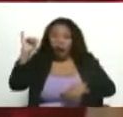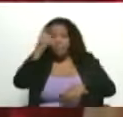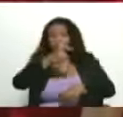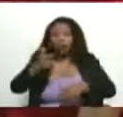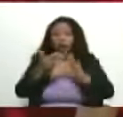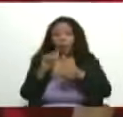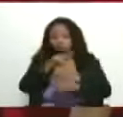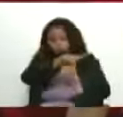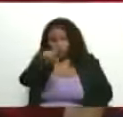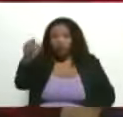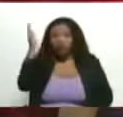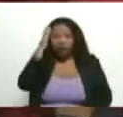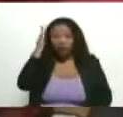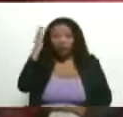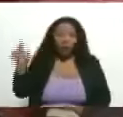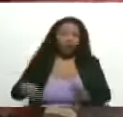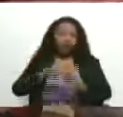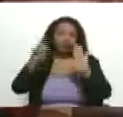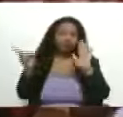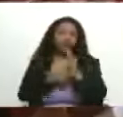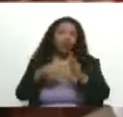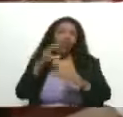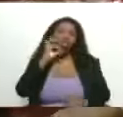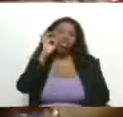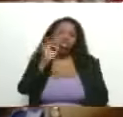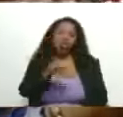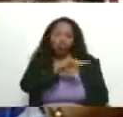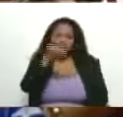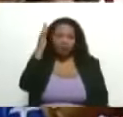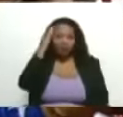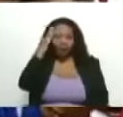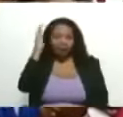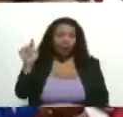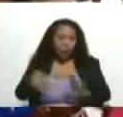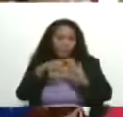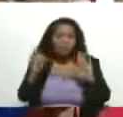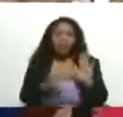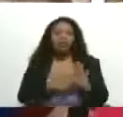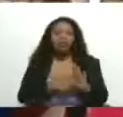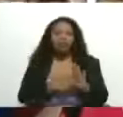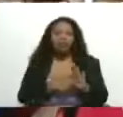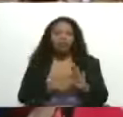ustedes lo saben. Ustedes lo saben. Y hay